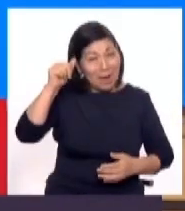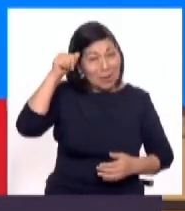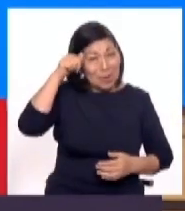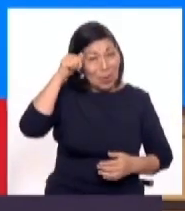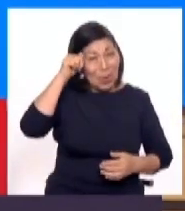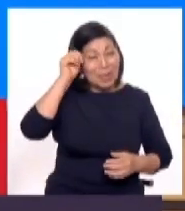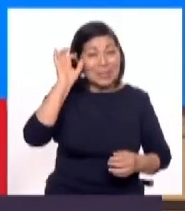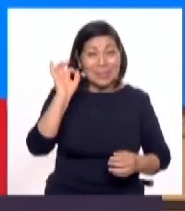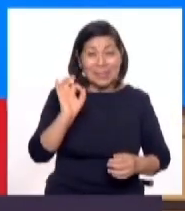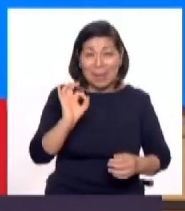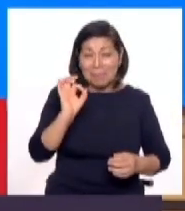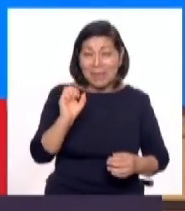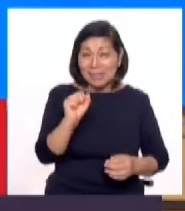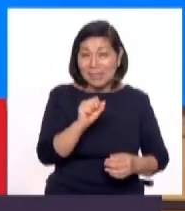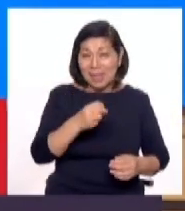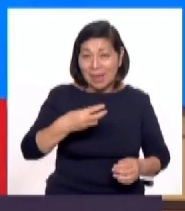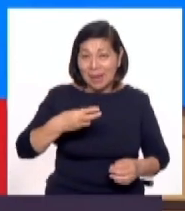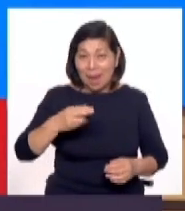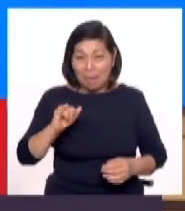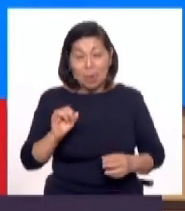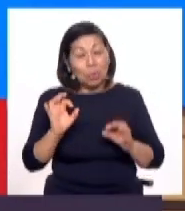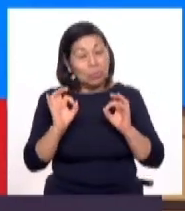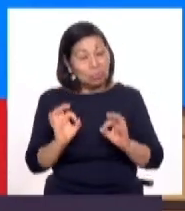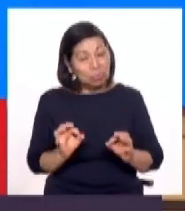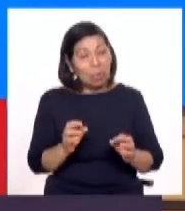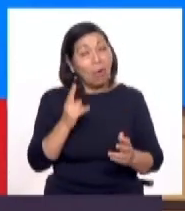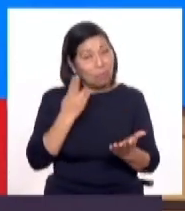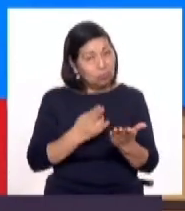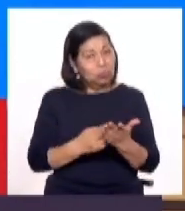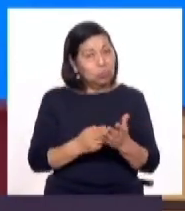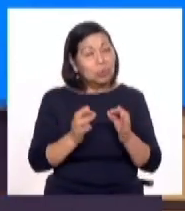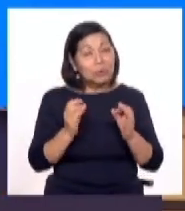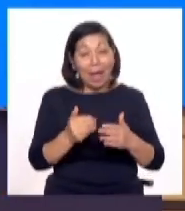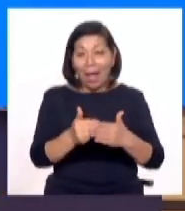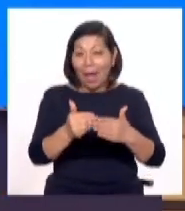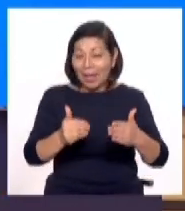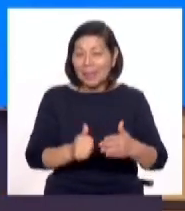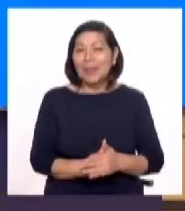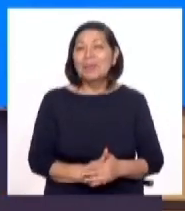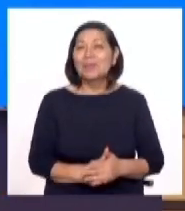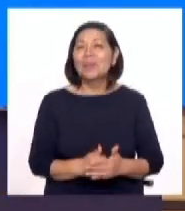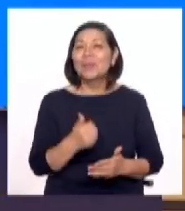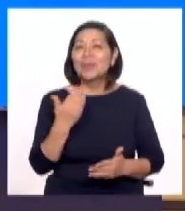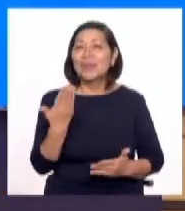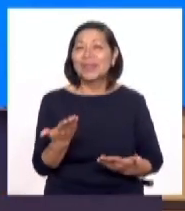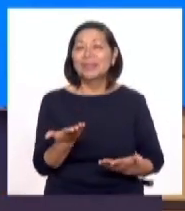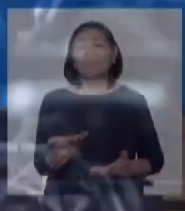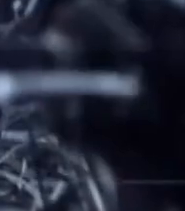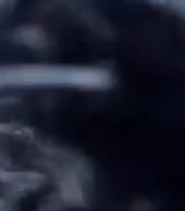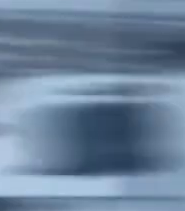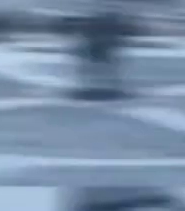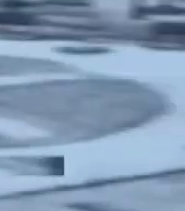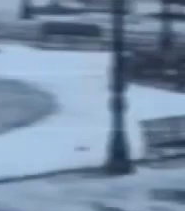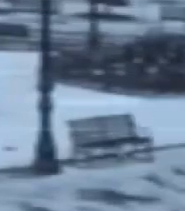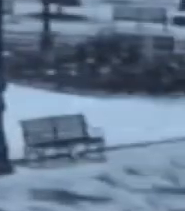cenami siempre envía información confiable y oportuna adelante con